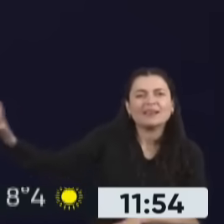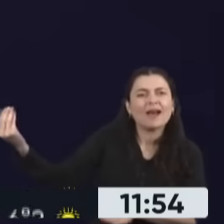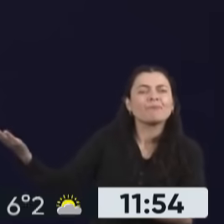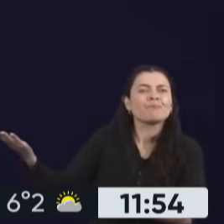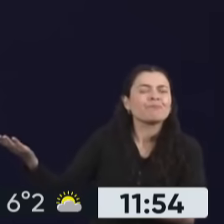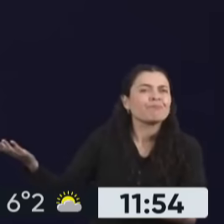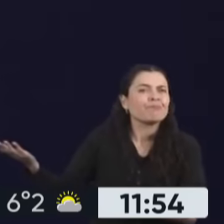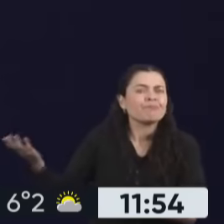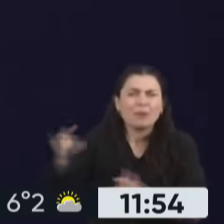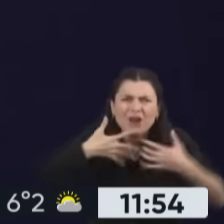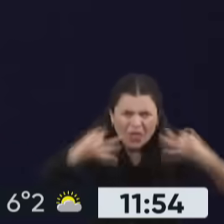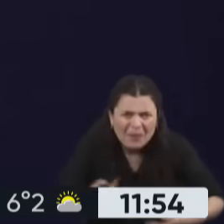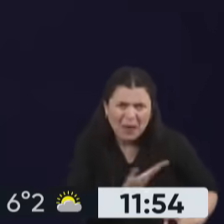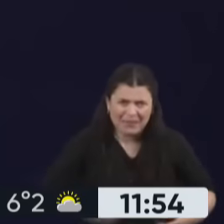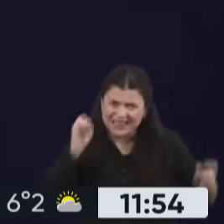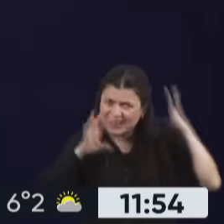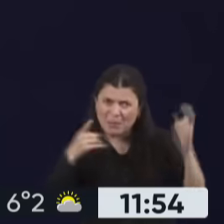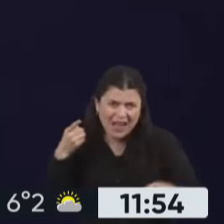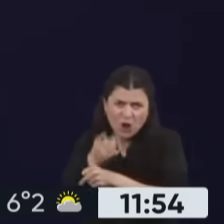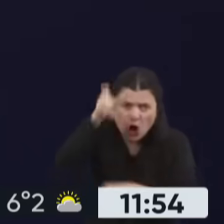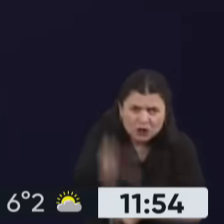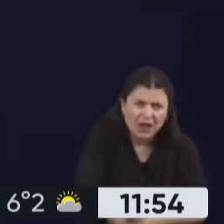lo sería jamás.